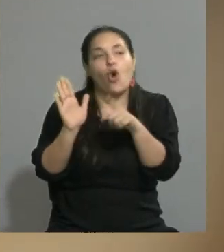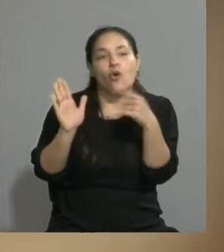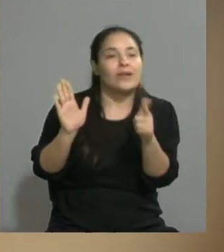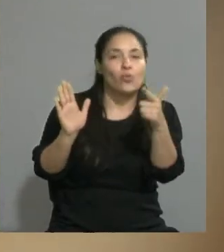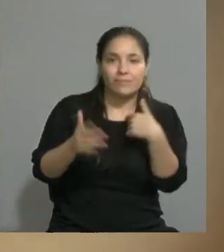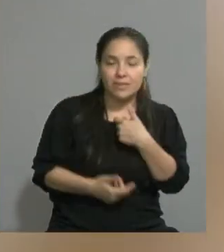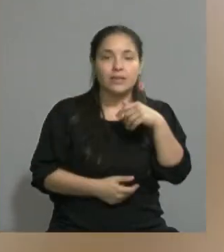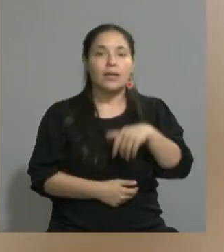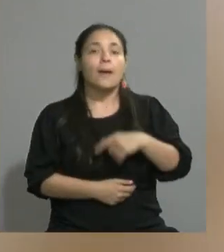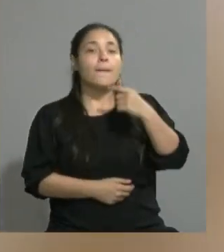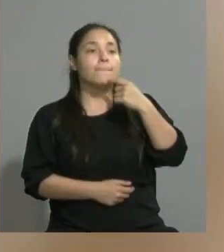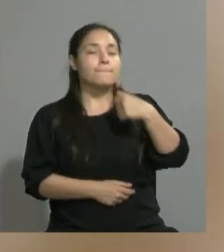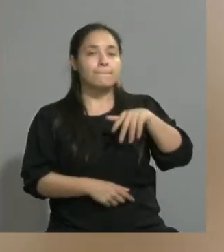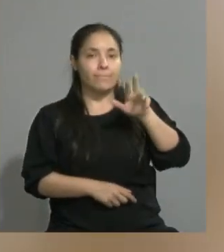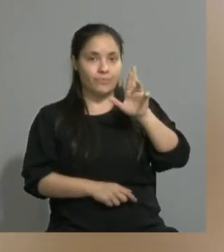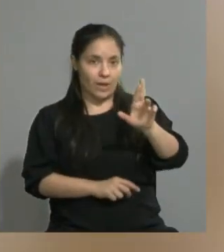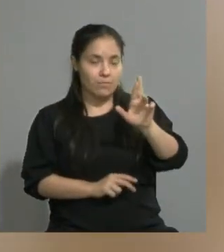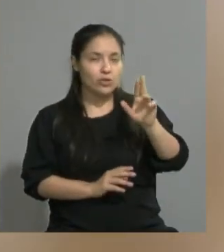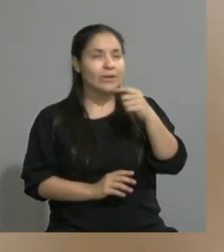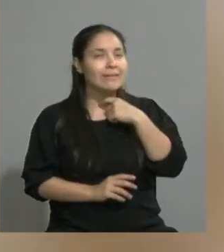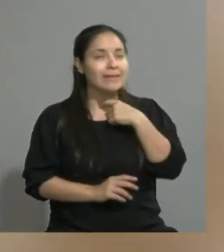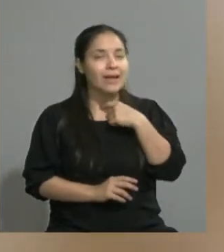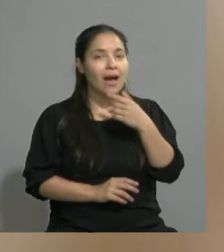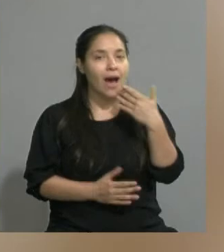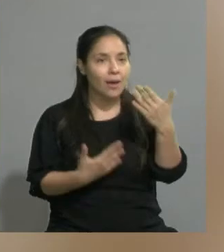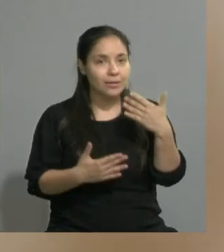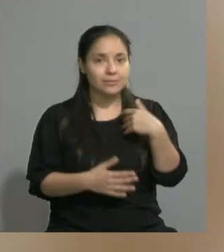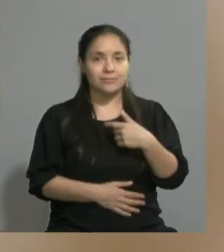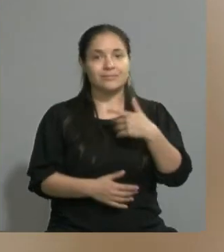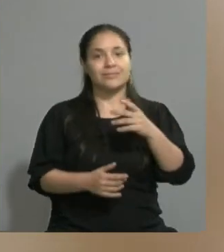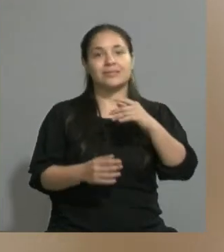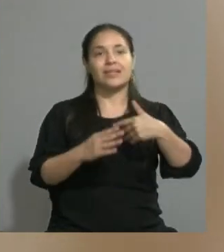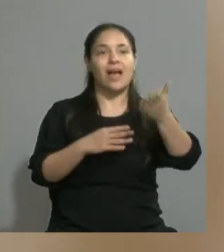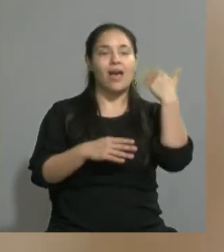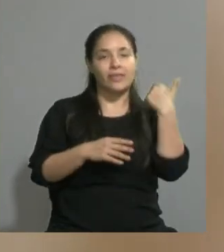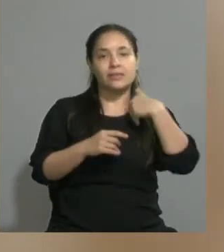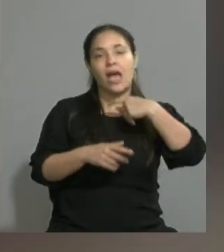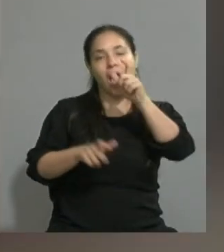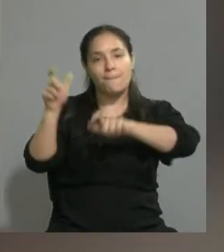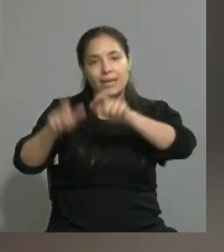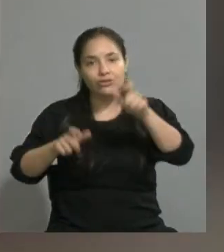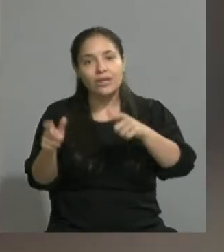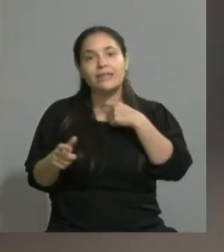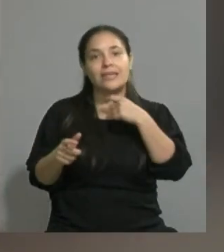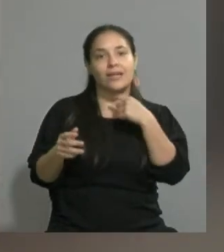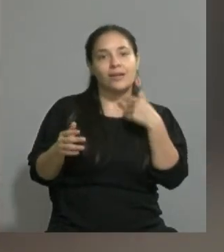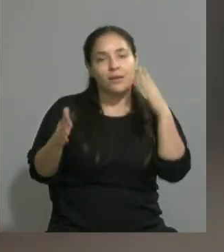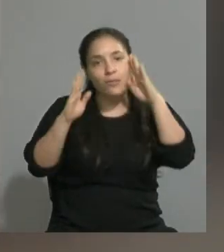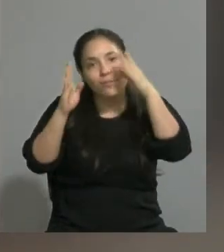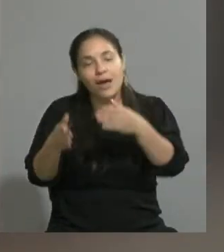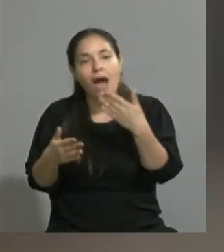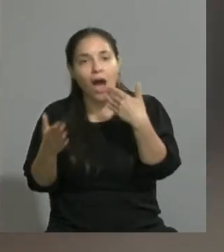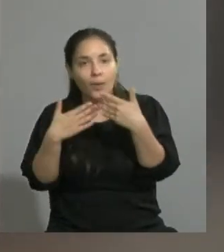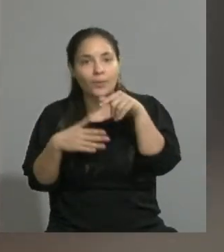cual. Oscar, están permítame. Los regresivos, los que quieren volver a la cultura antropocéntrica, quieren volver al código civil,